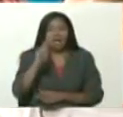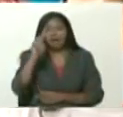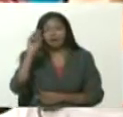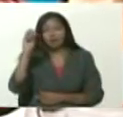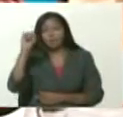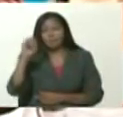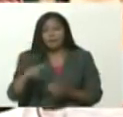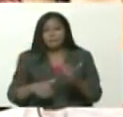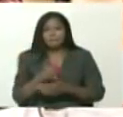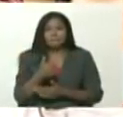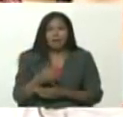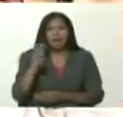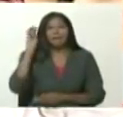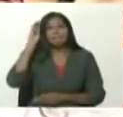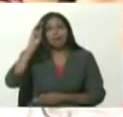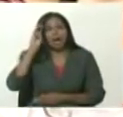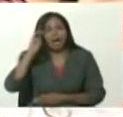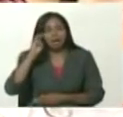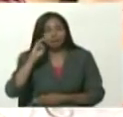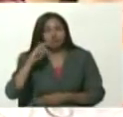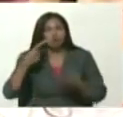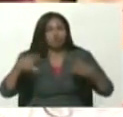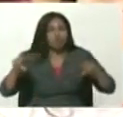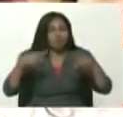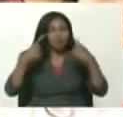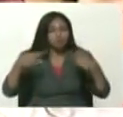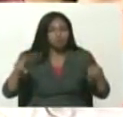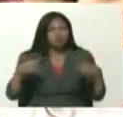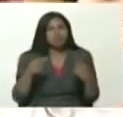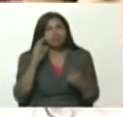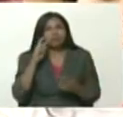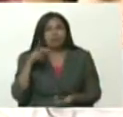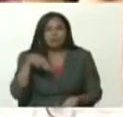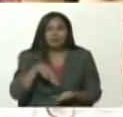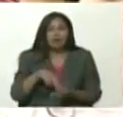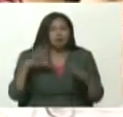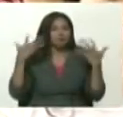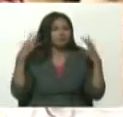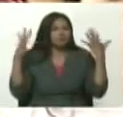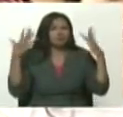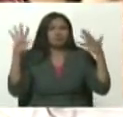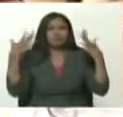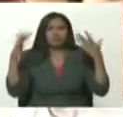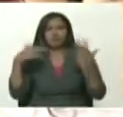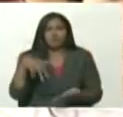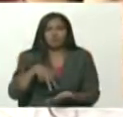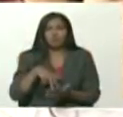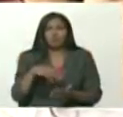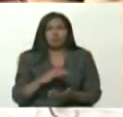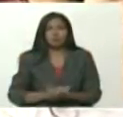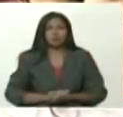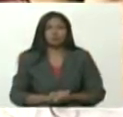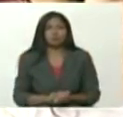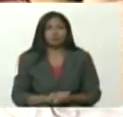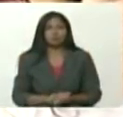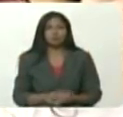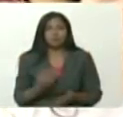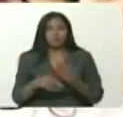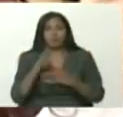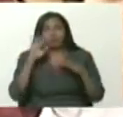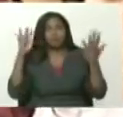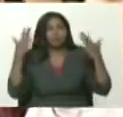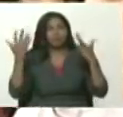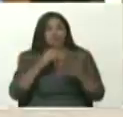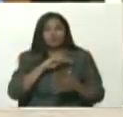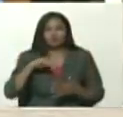donde habían maestros de la música. Y se pararon y los aplaudieron de pie hasta más no poder. Bueno, vamos a